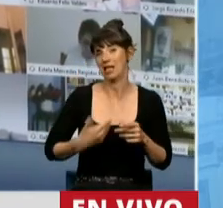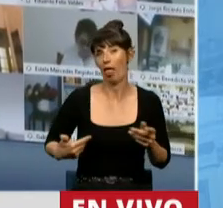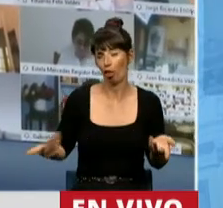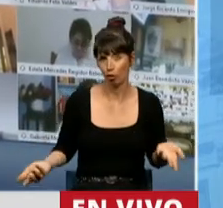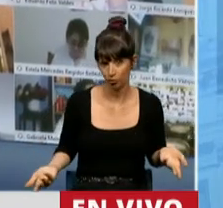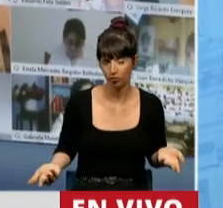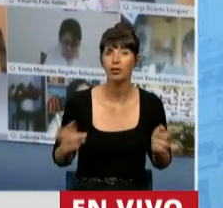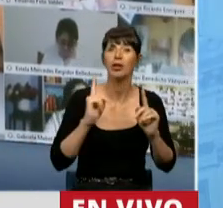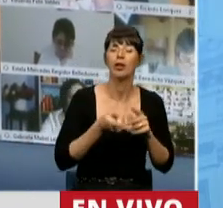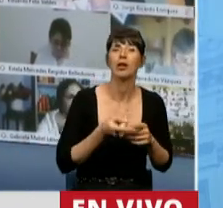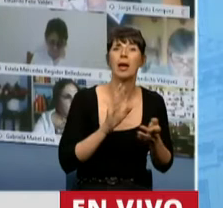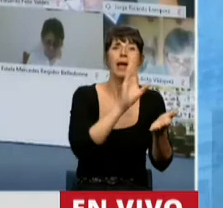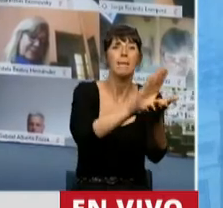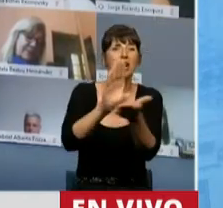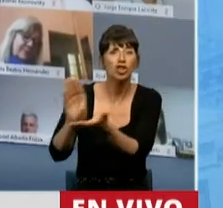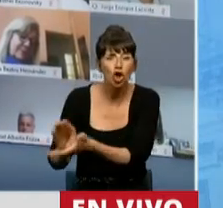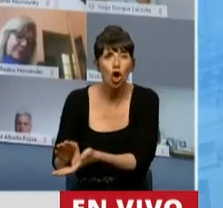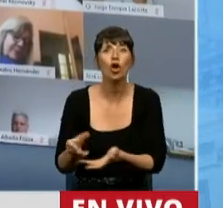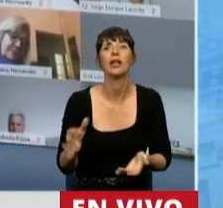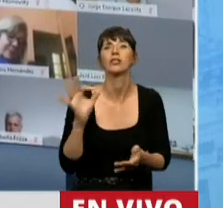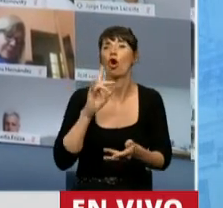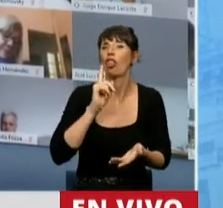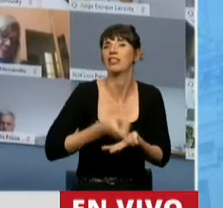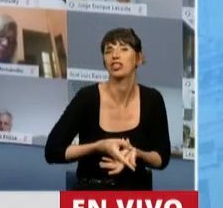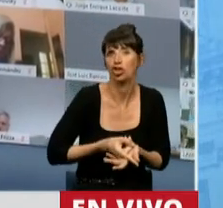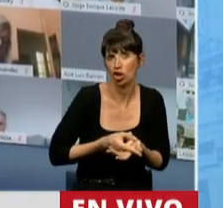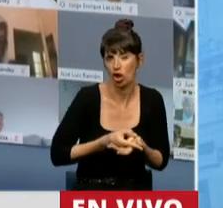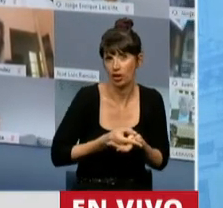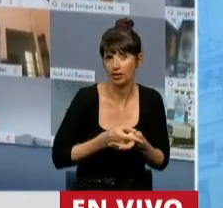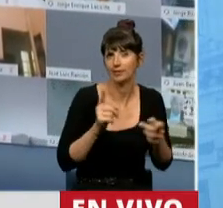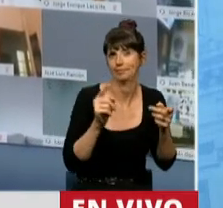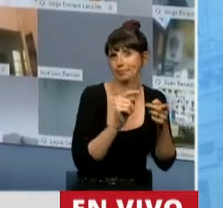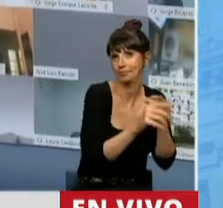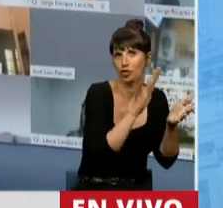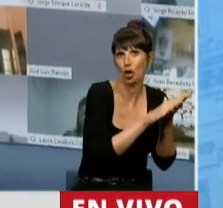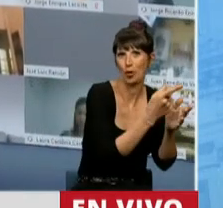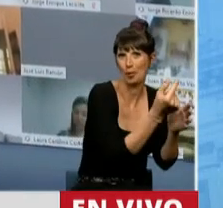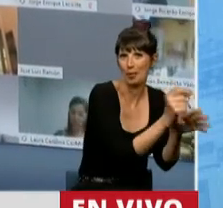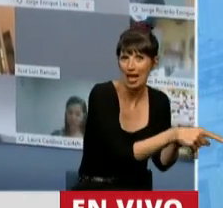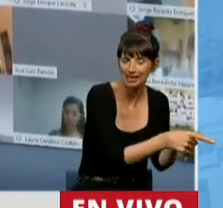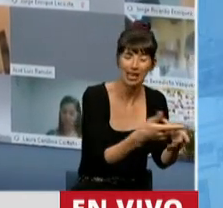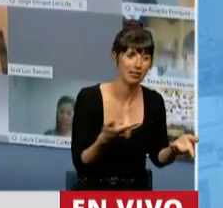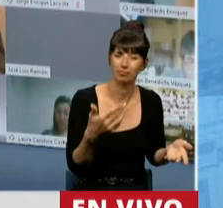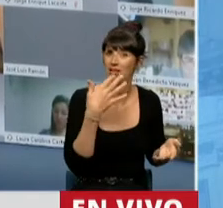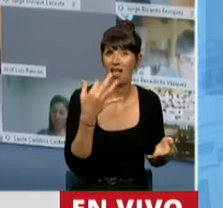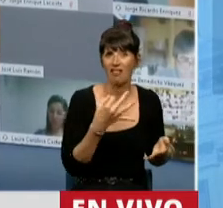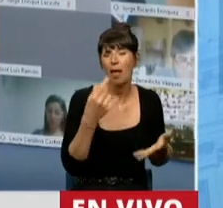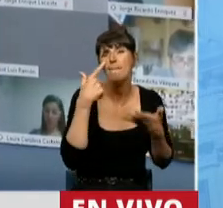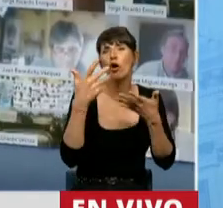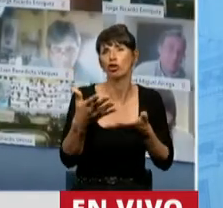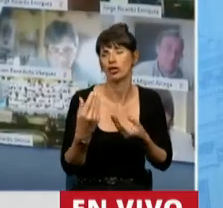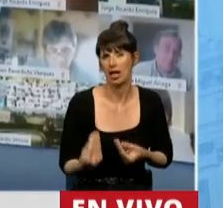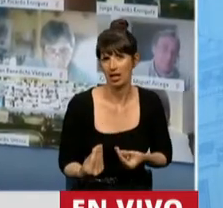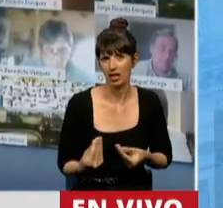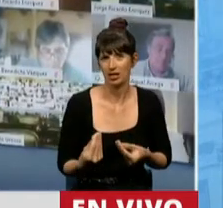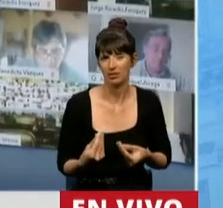se han hecho inversiones, se han tomado decisiones con el fondo, y la verdad, lo único que podemos mostrar que el